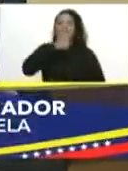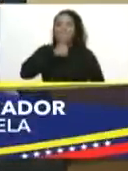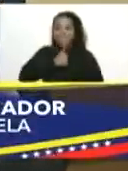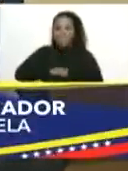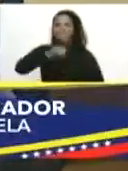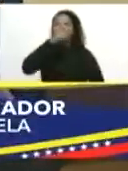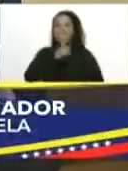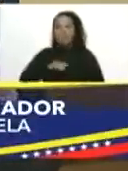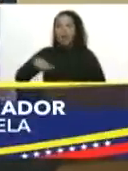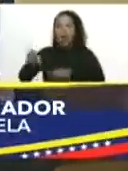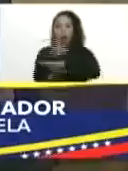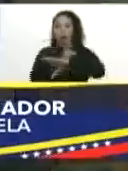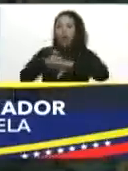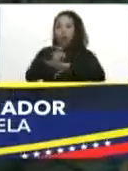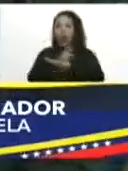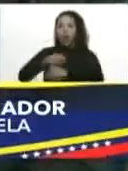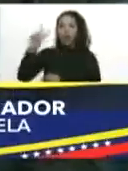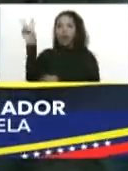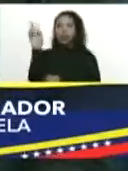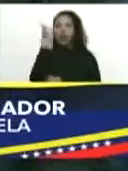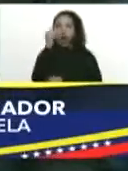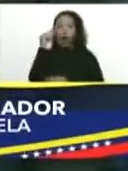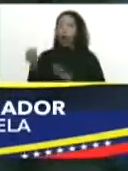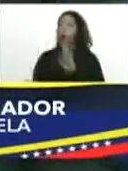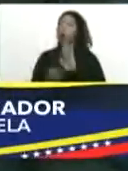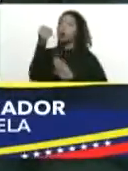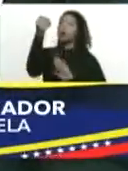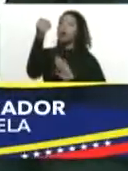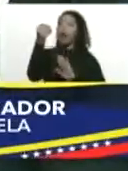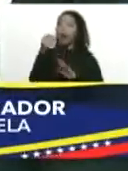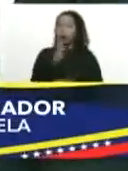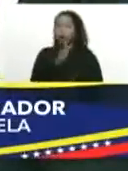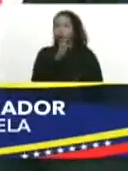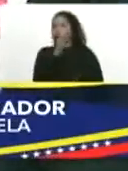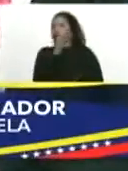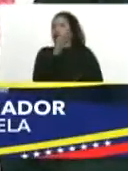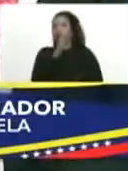del gobierno y pueblo venezolano contra las crueles